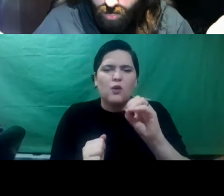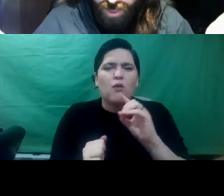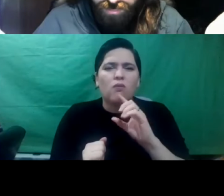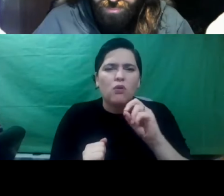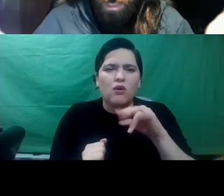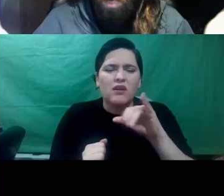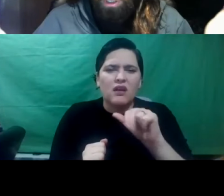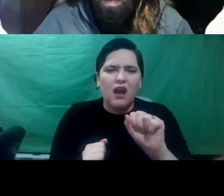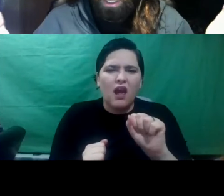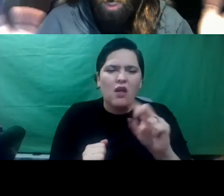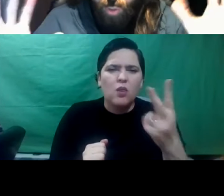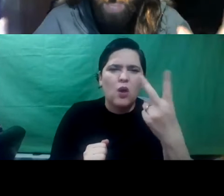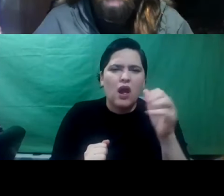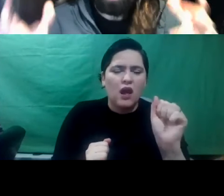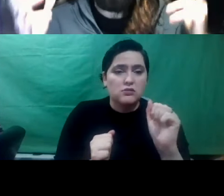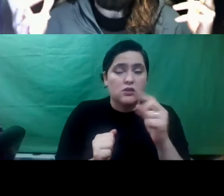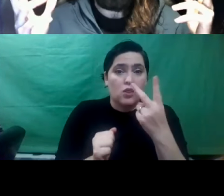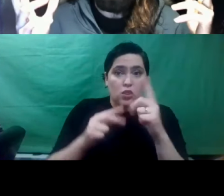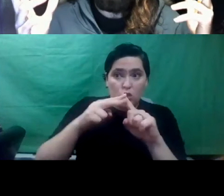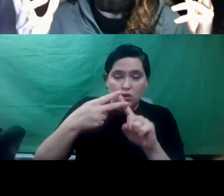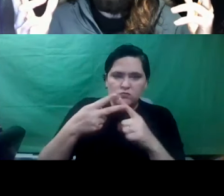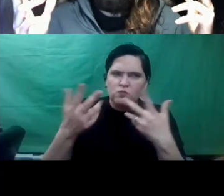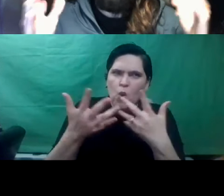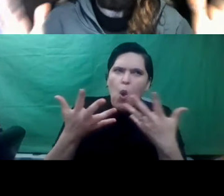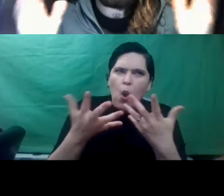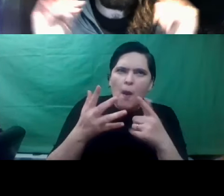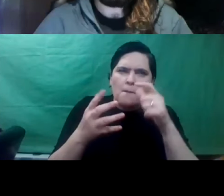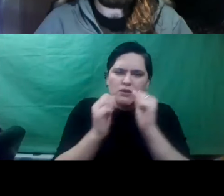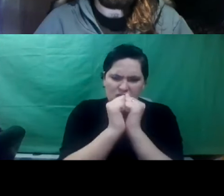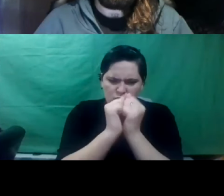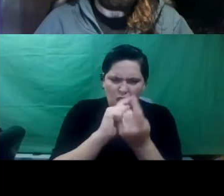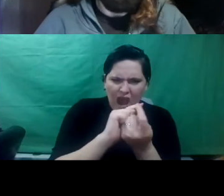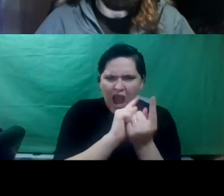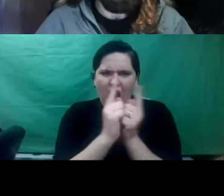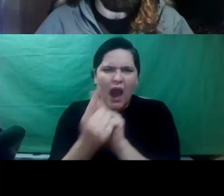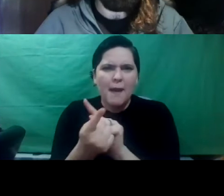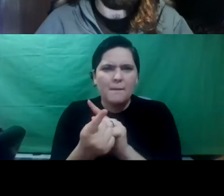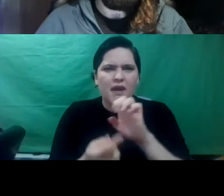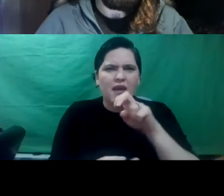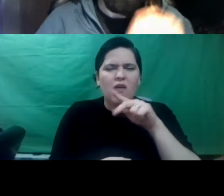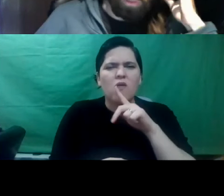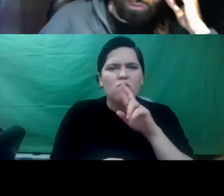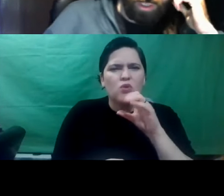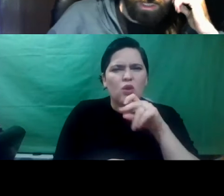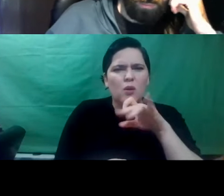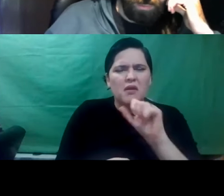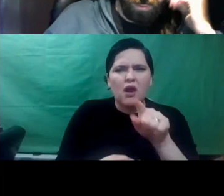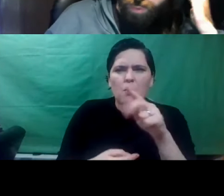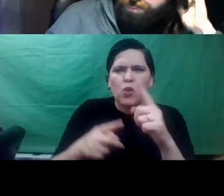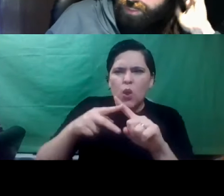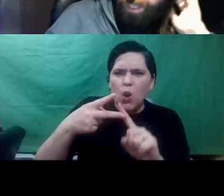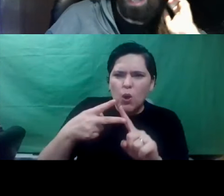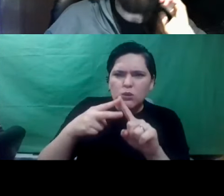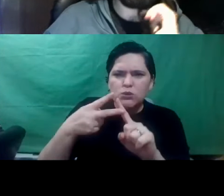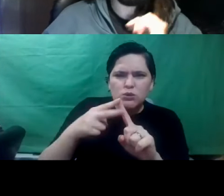elementos estructurales, tratemos de explicar los cambios en la entropía del cerebro utilizando estos elementos. Entonces lo que hacemos